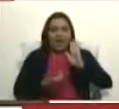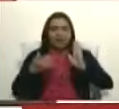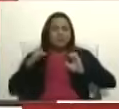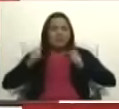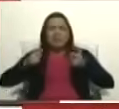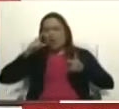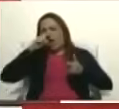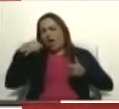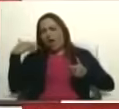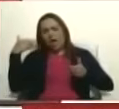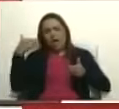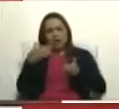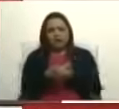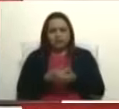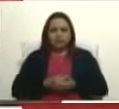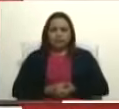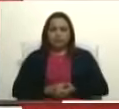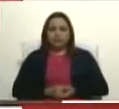años.